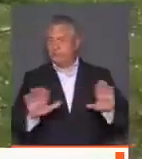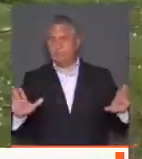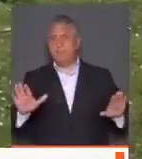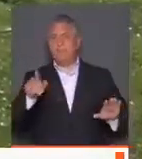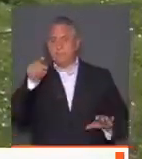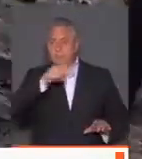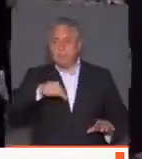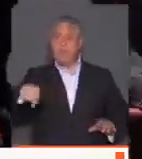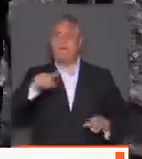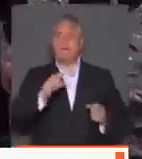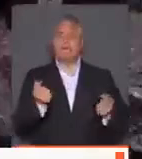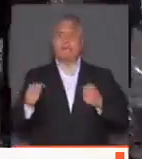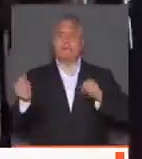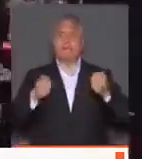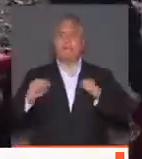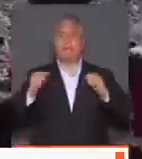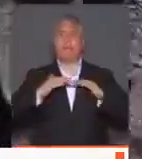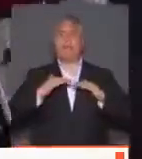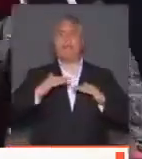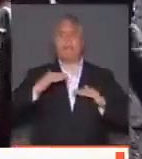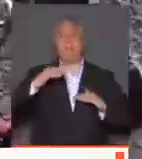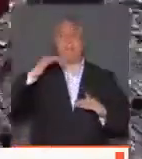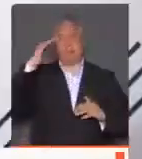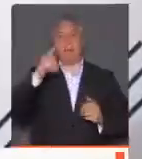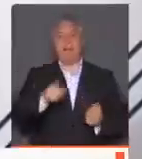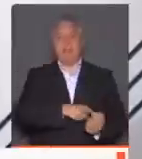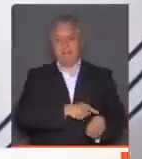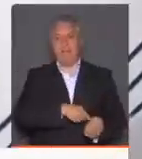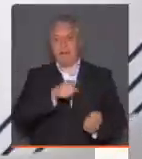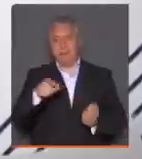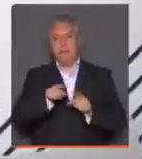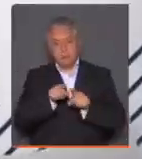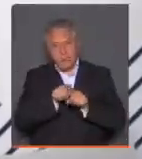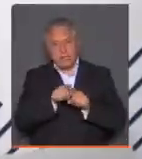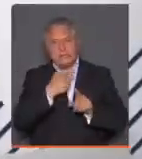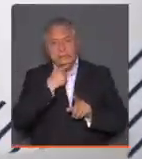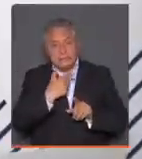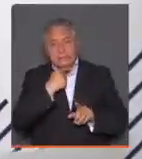la incertidumbre de esta familia que ruega por encontrar a Nazario